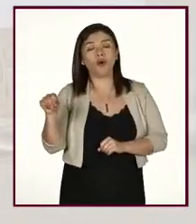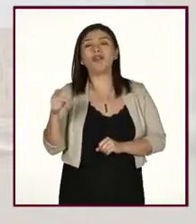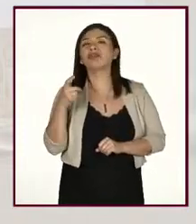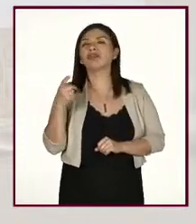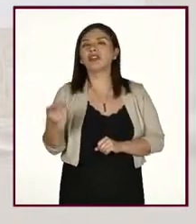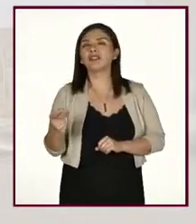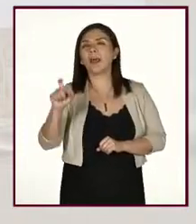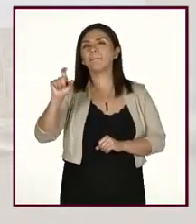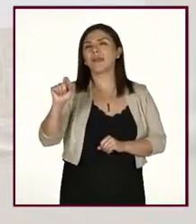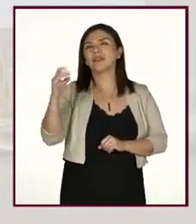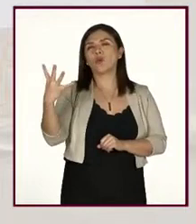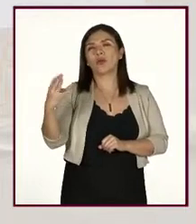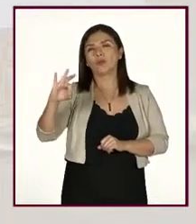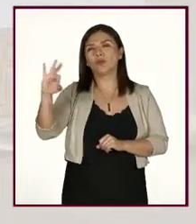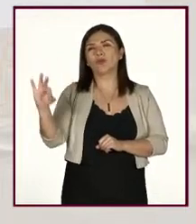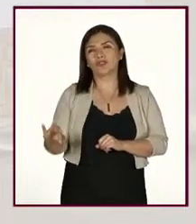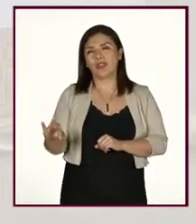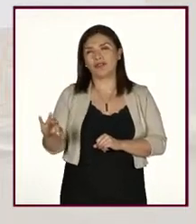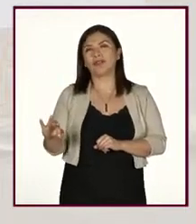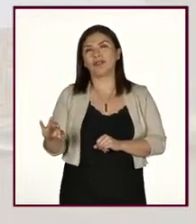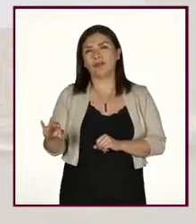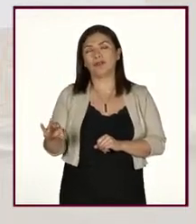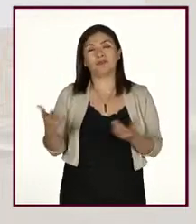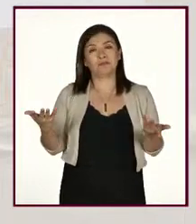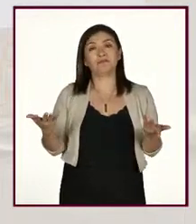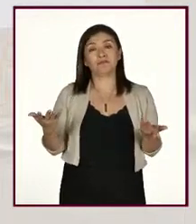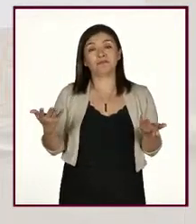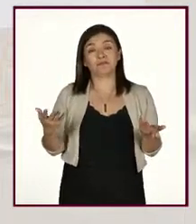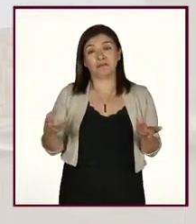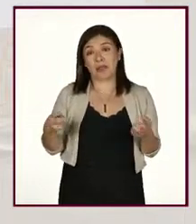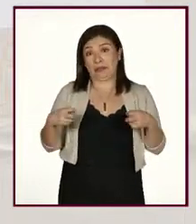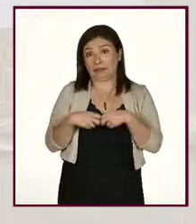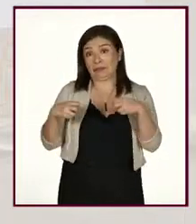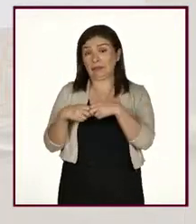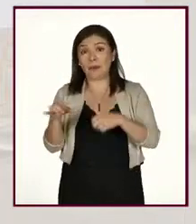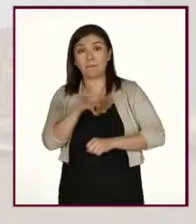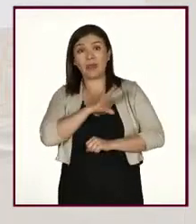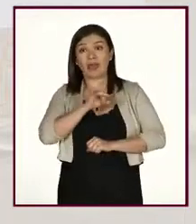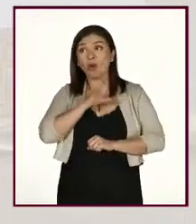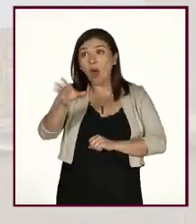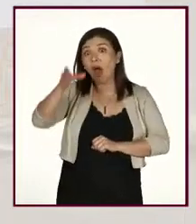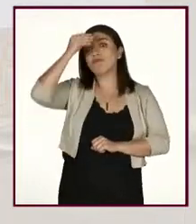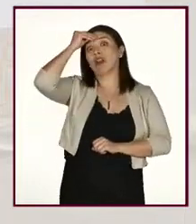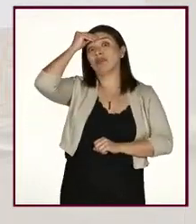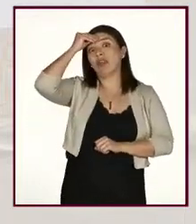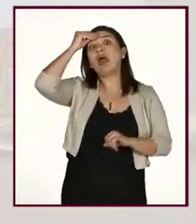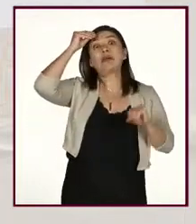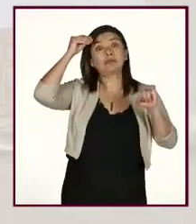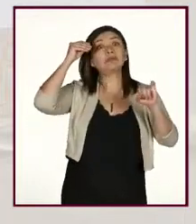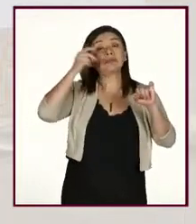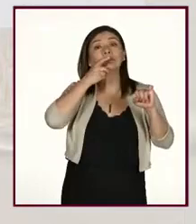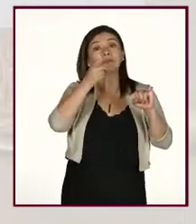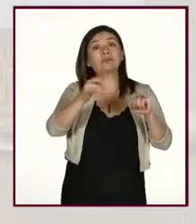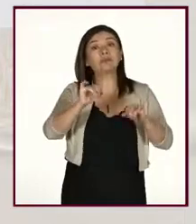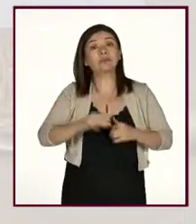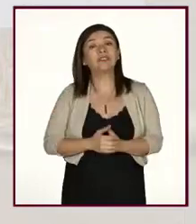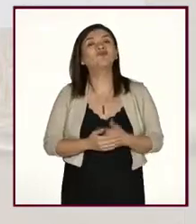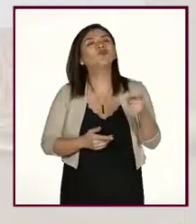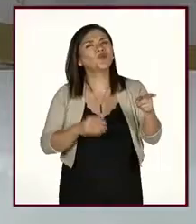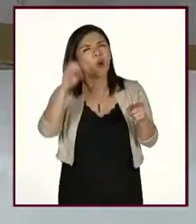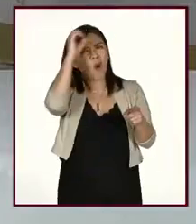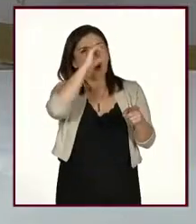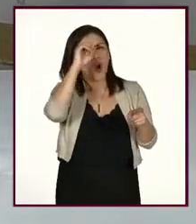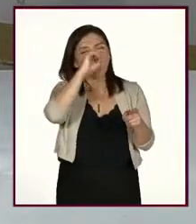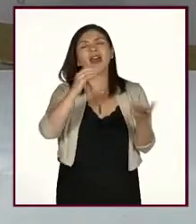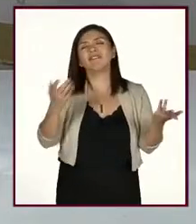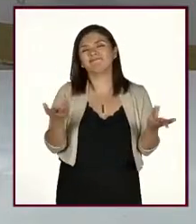no 24%, es decir, la ansiedad y el temor pueden aprenderse, ganó el sí. ¿Qué opinión? El sí. Pues sí, a final de